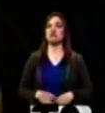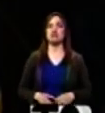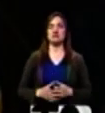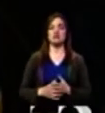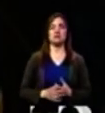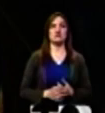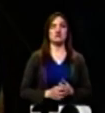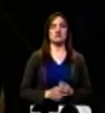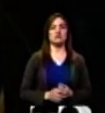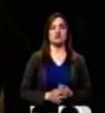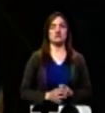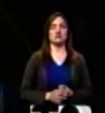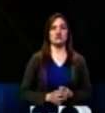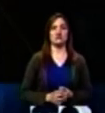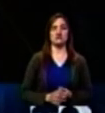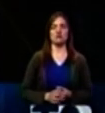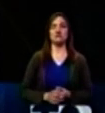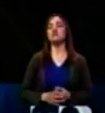Los estados contratantes